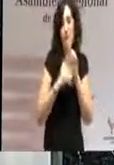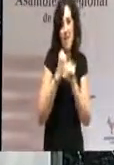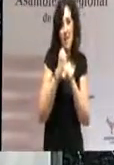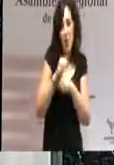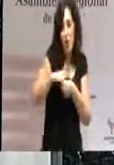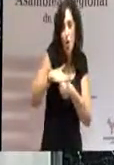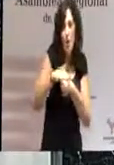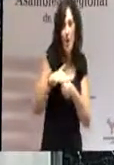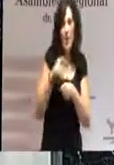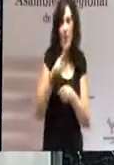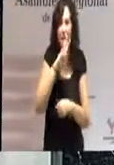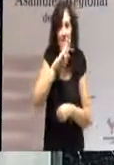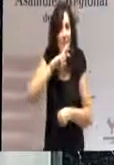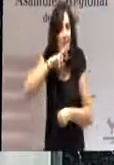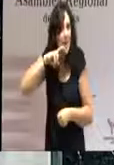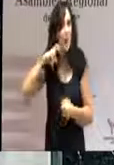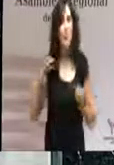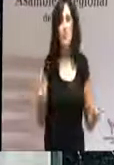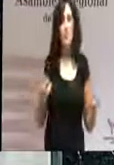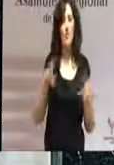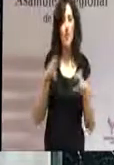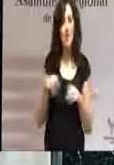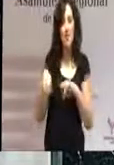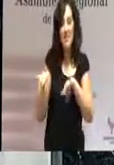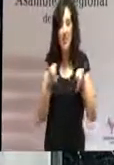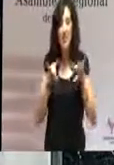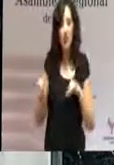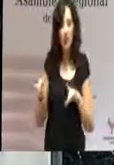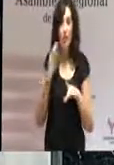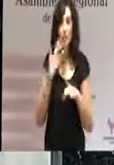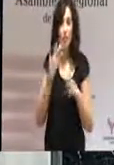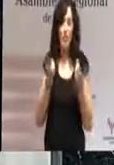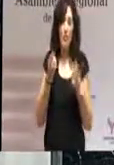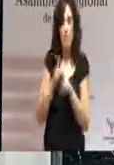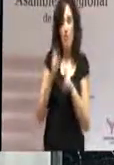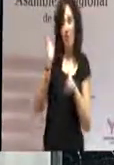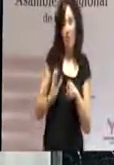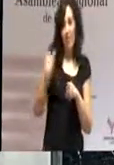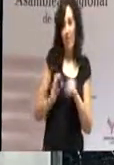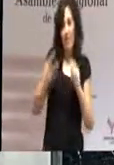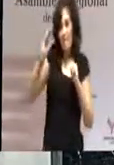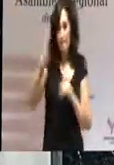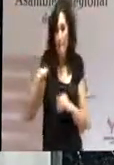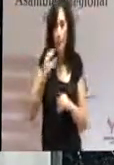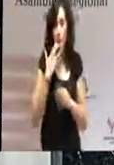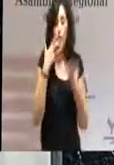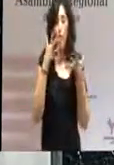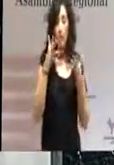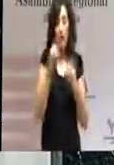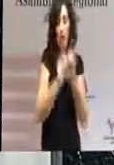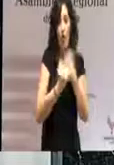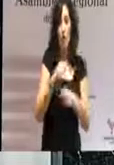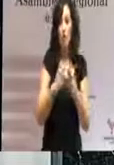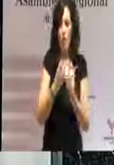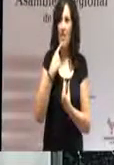que tanto valor tiene para los territorios de menor renta, como indica el Consejo Económico y